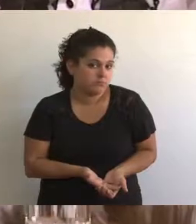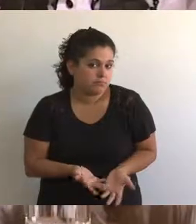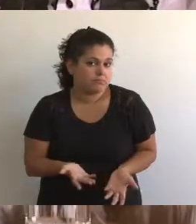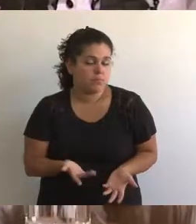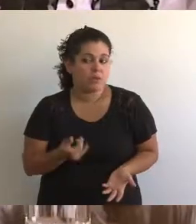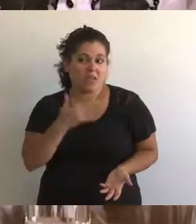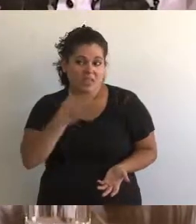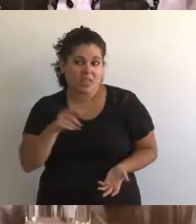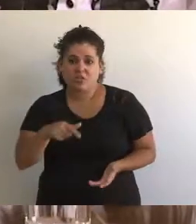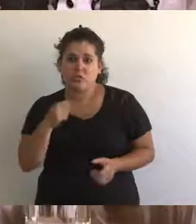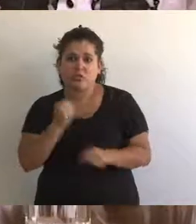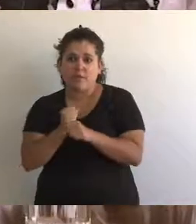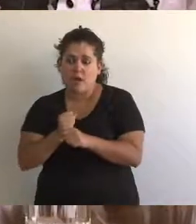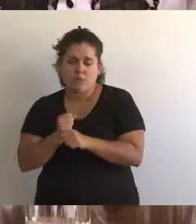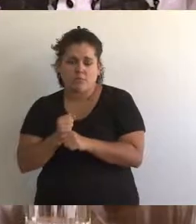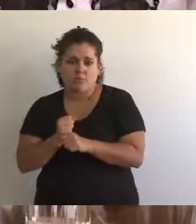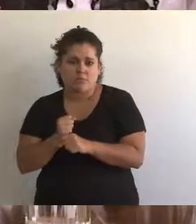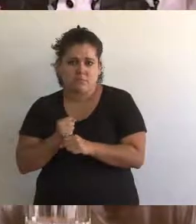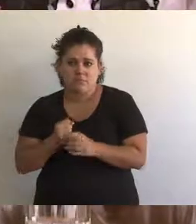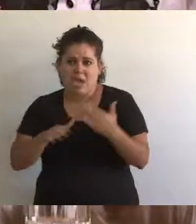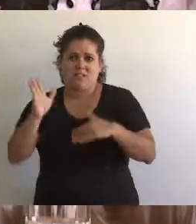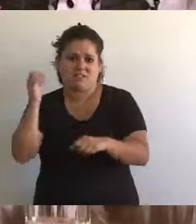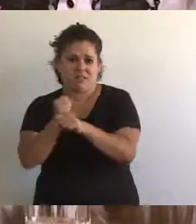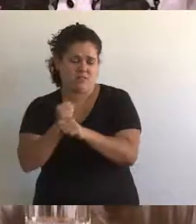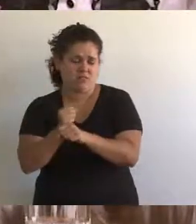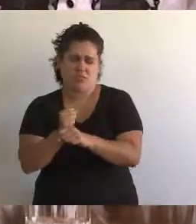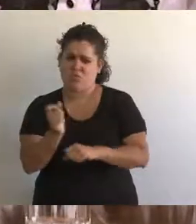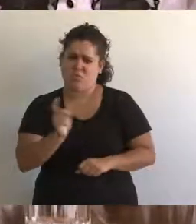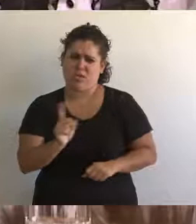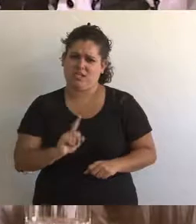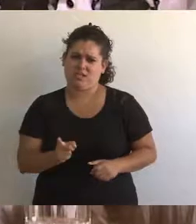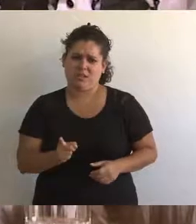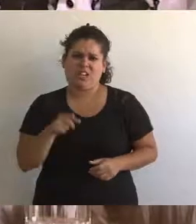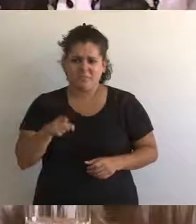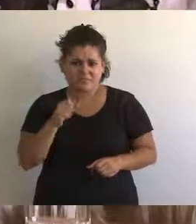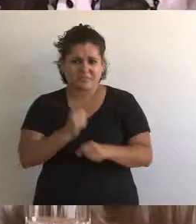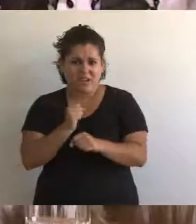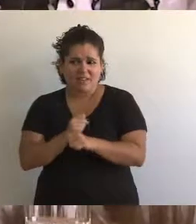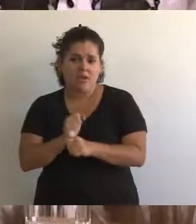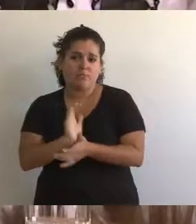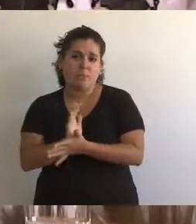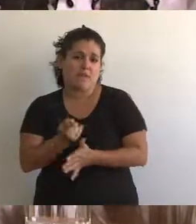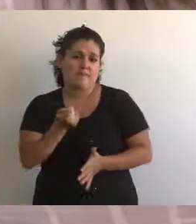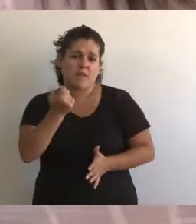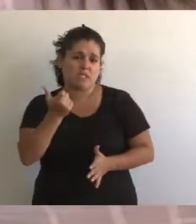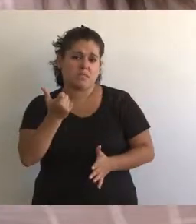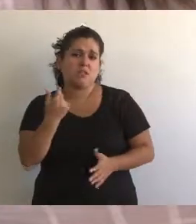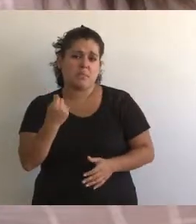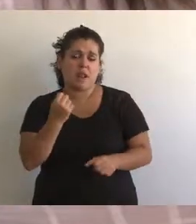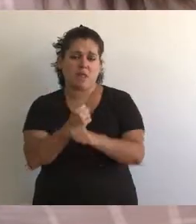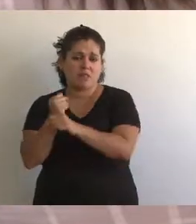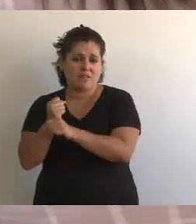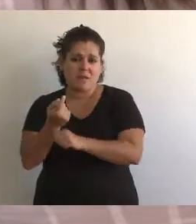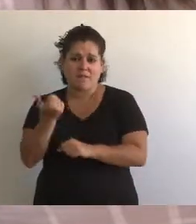que esto no es más trabajo, esto no va a ser más trabajo, sino que va a facilitar